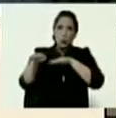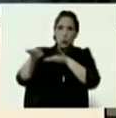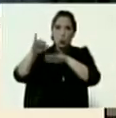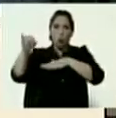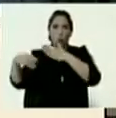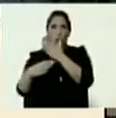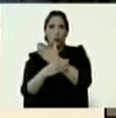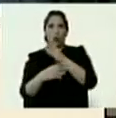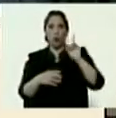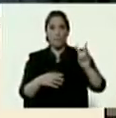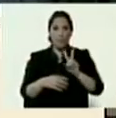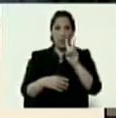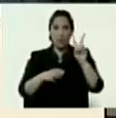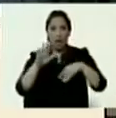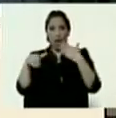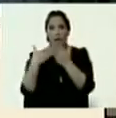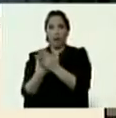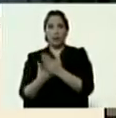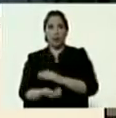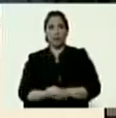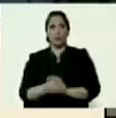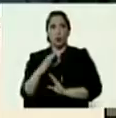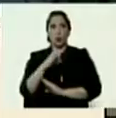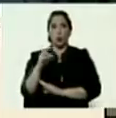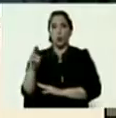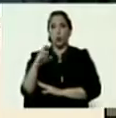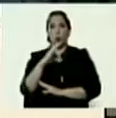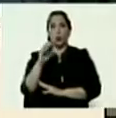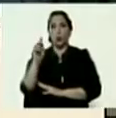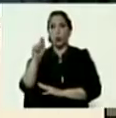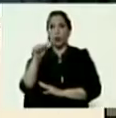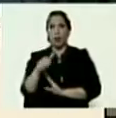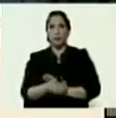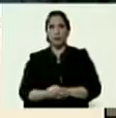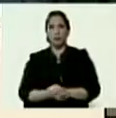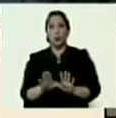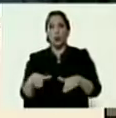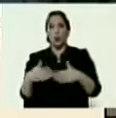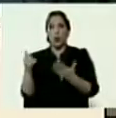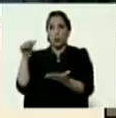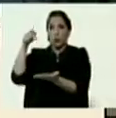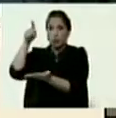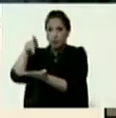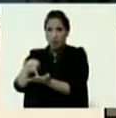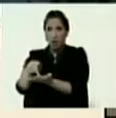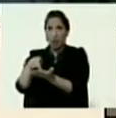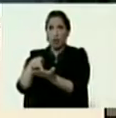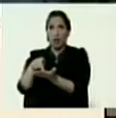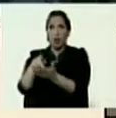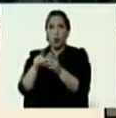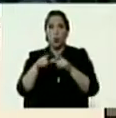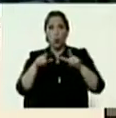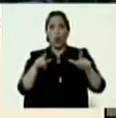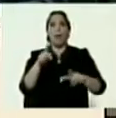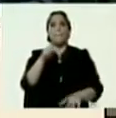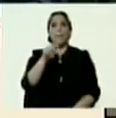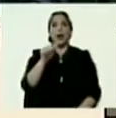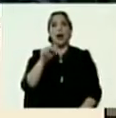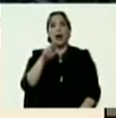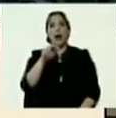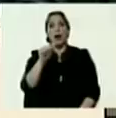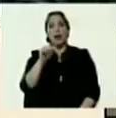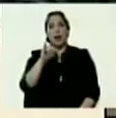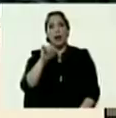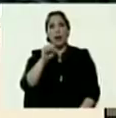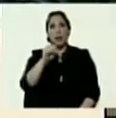El Vigía hasta Cúcuta. Cuando llegan al sector El Paraíso, según